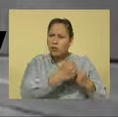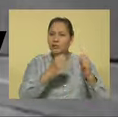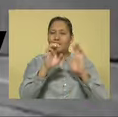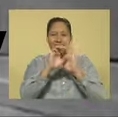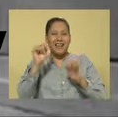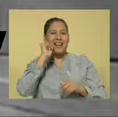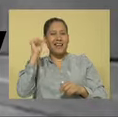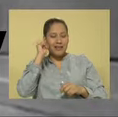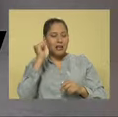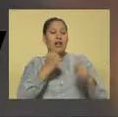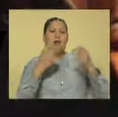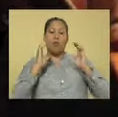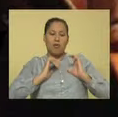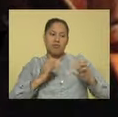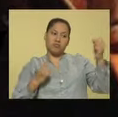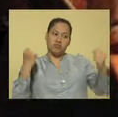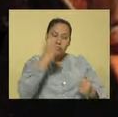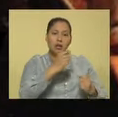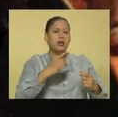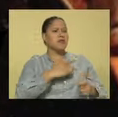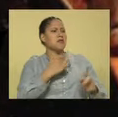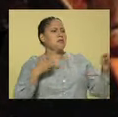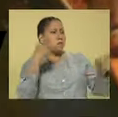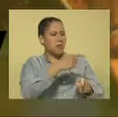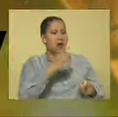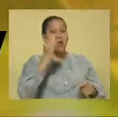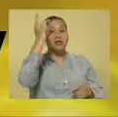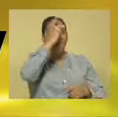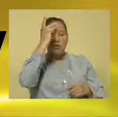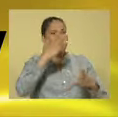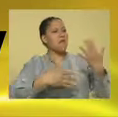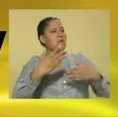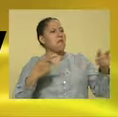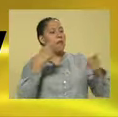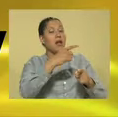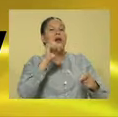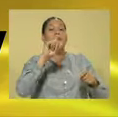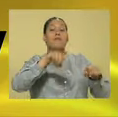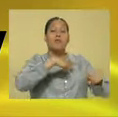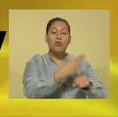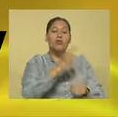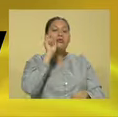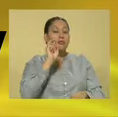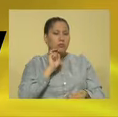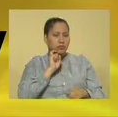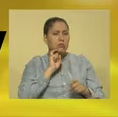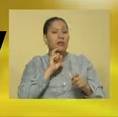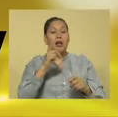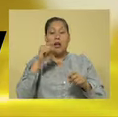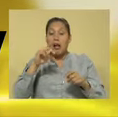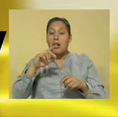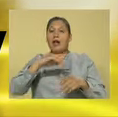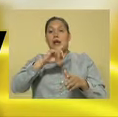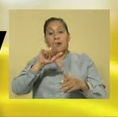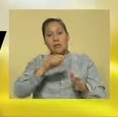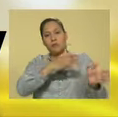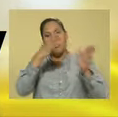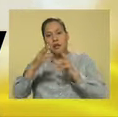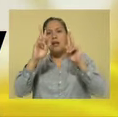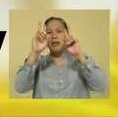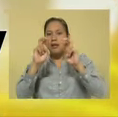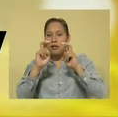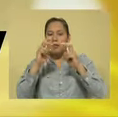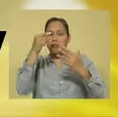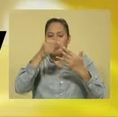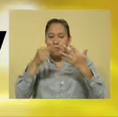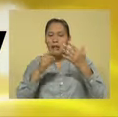hablamos de la física emocional matrimonial psicológica sexual vamos a tener un programa específico para explicar una a